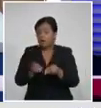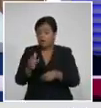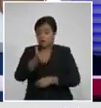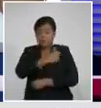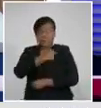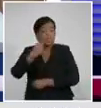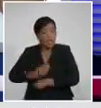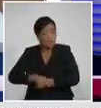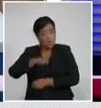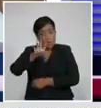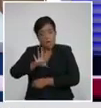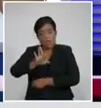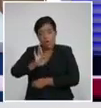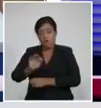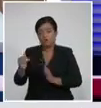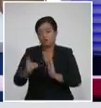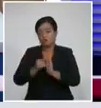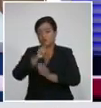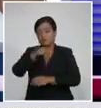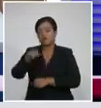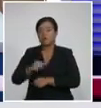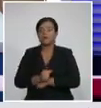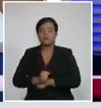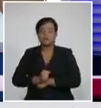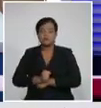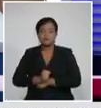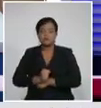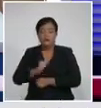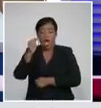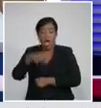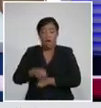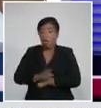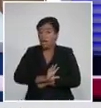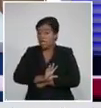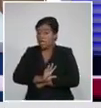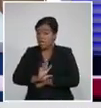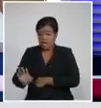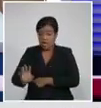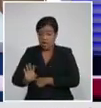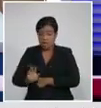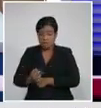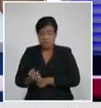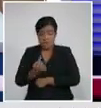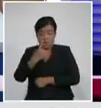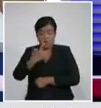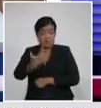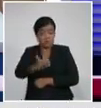48.000 voluntarios y han recibido ya la primera dosis